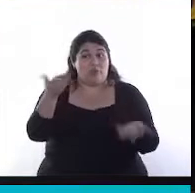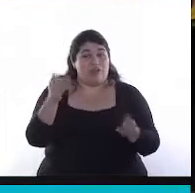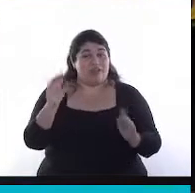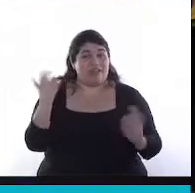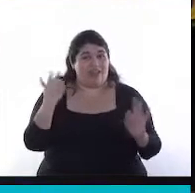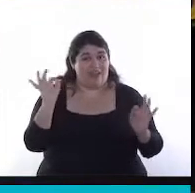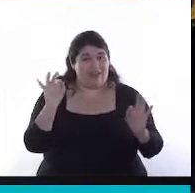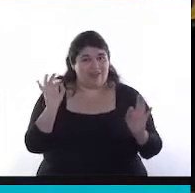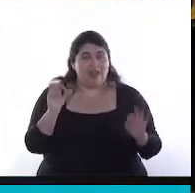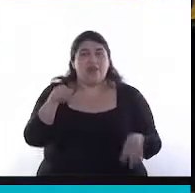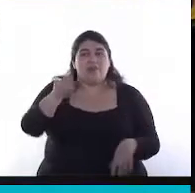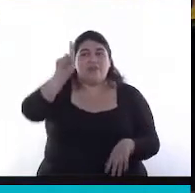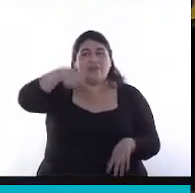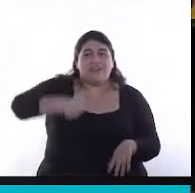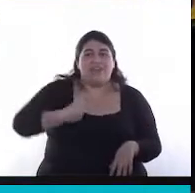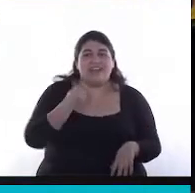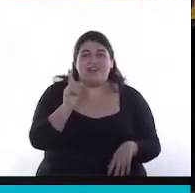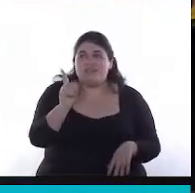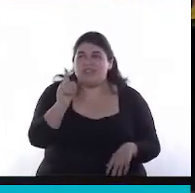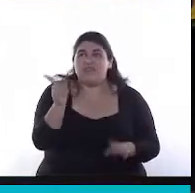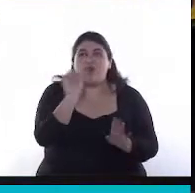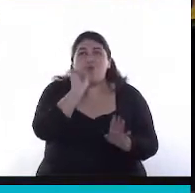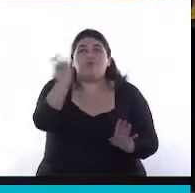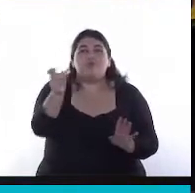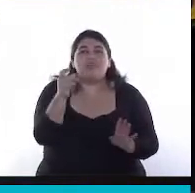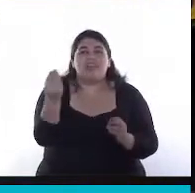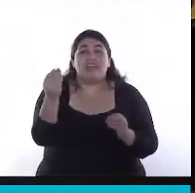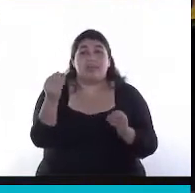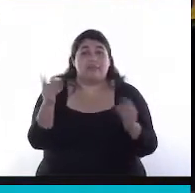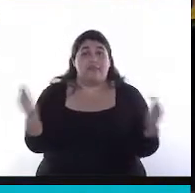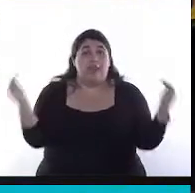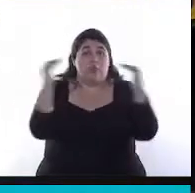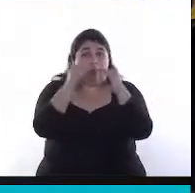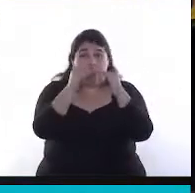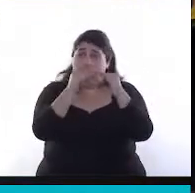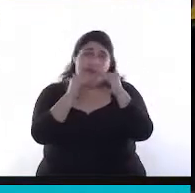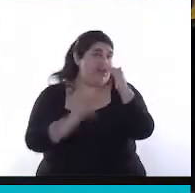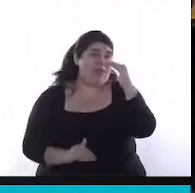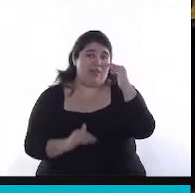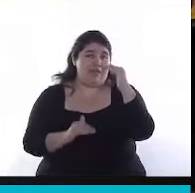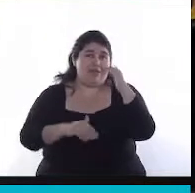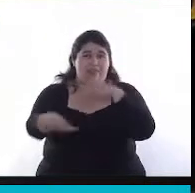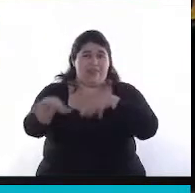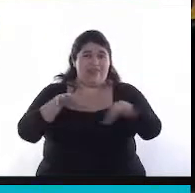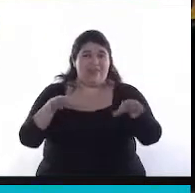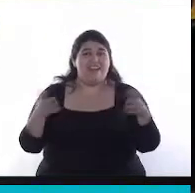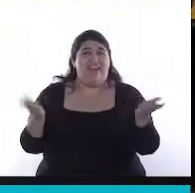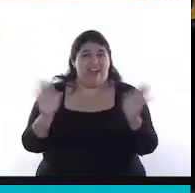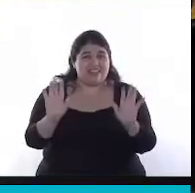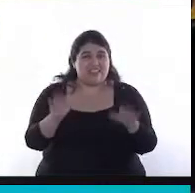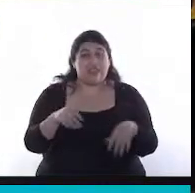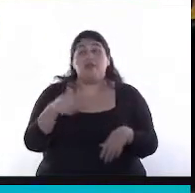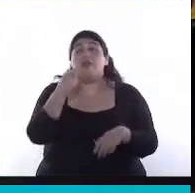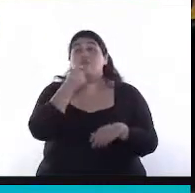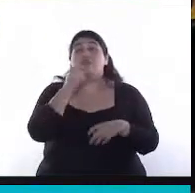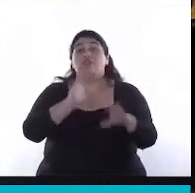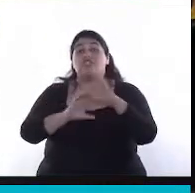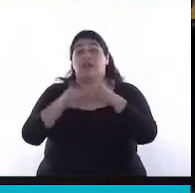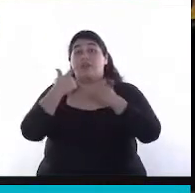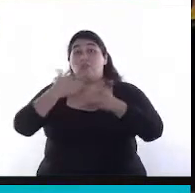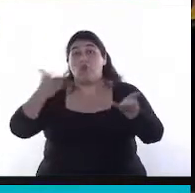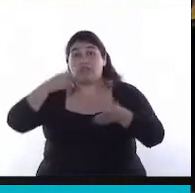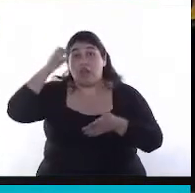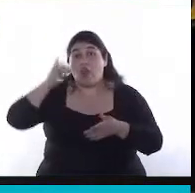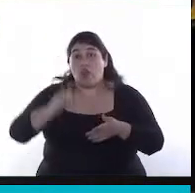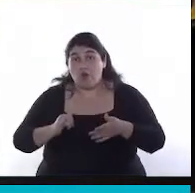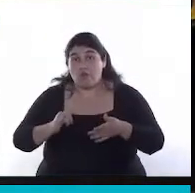precisamente lo que se vio el acceso la igualdad si se muestra los chats de lópez y